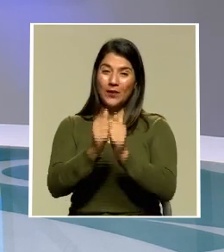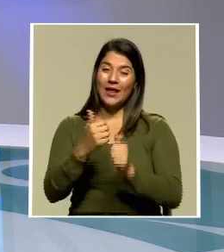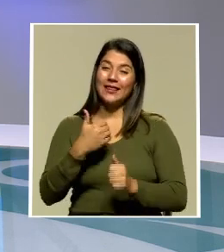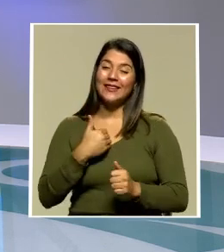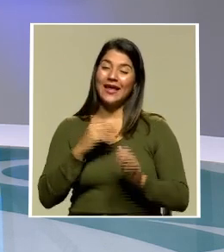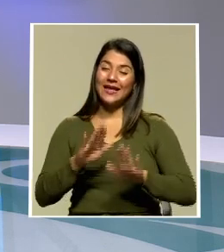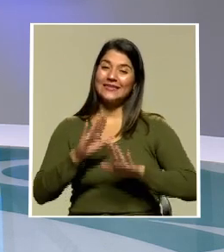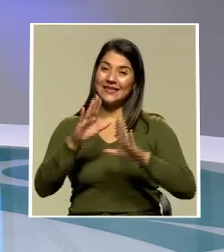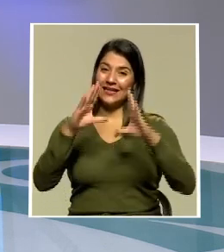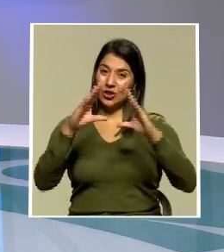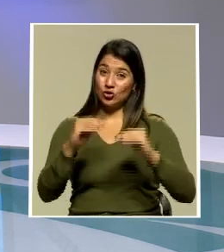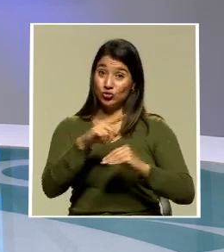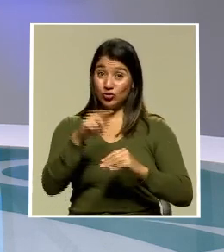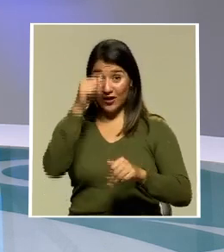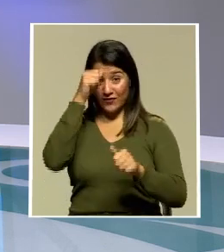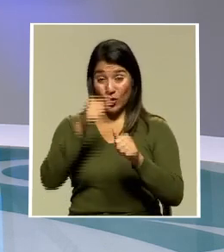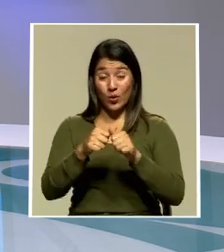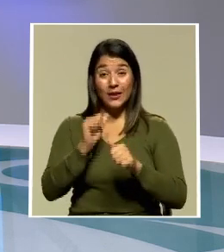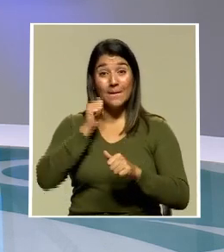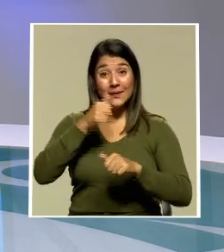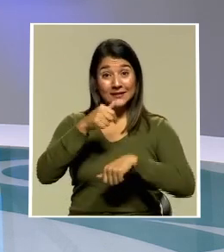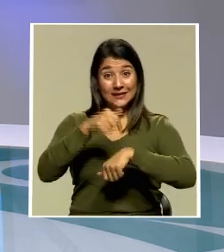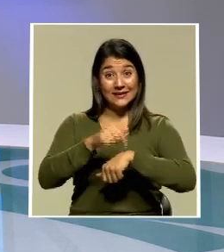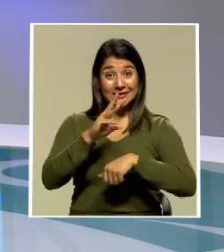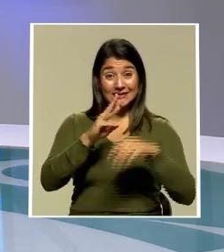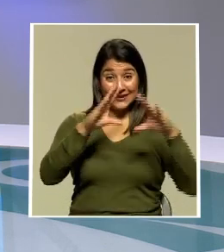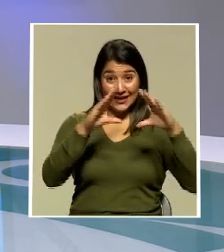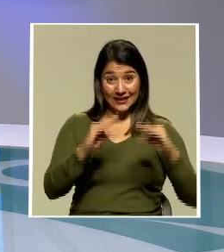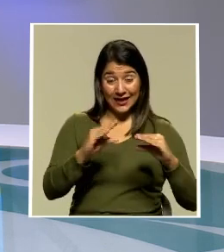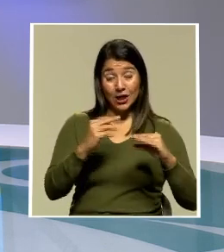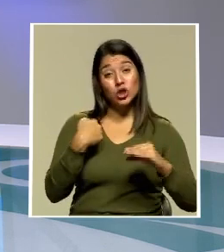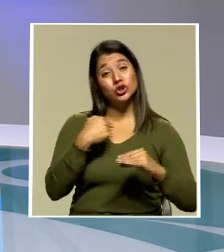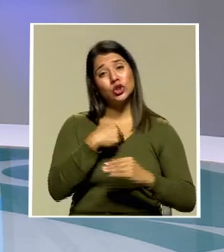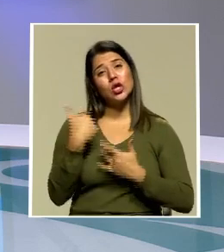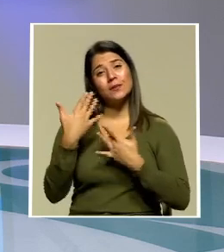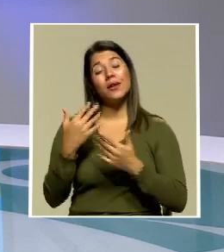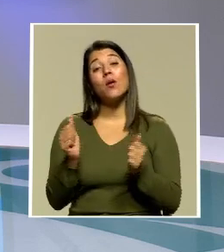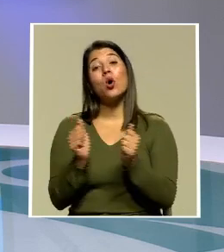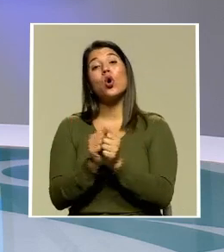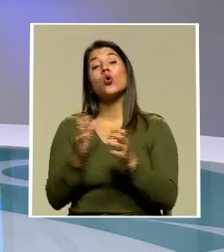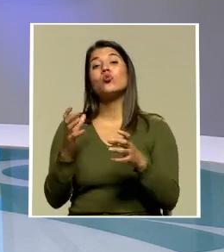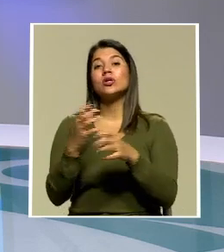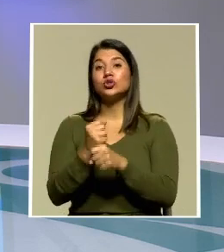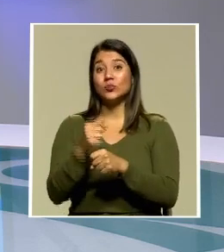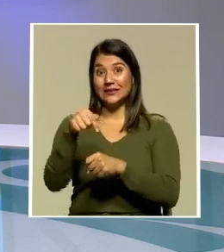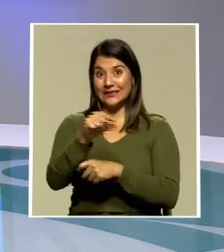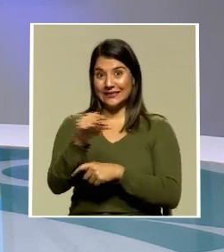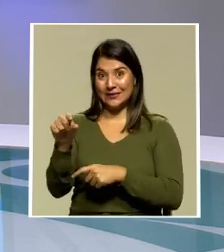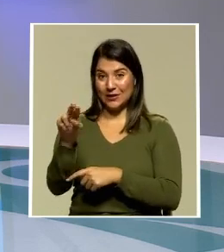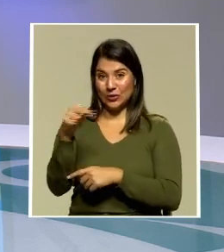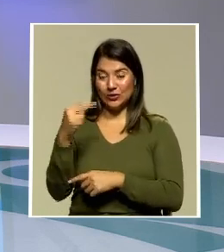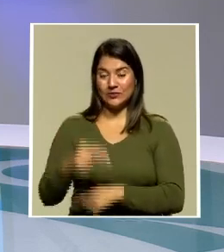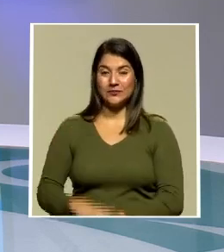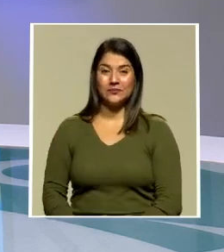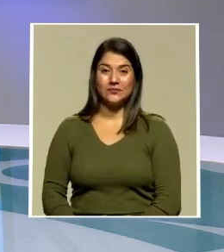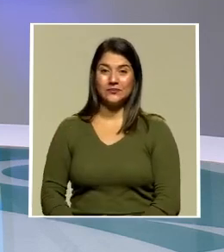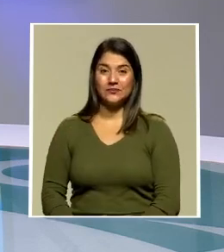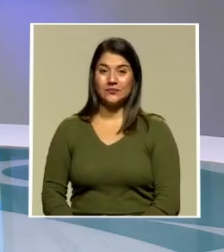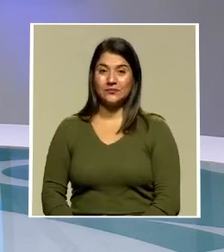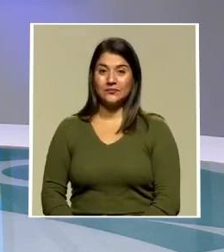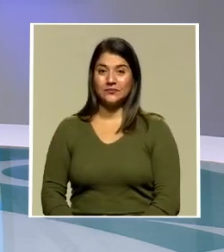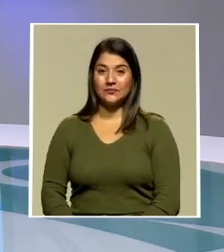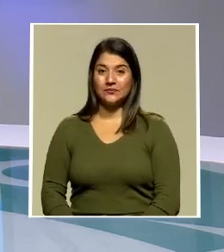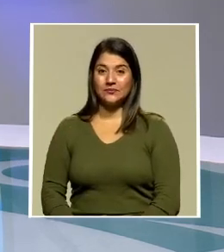tenga una excelente noche. Recuerde que mañana a partir de las 6 de la tarde lo esperamos con nuestro resumen semanal de noticias.